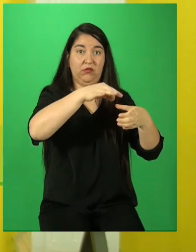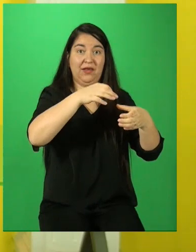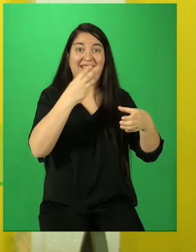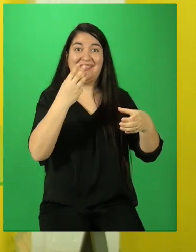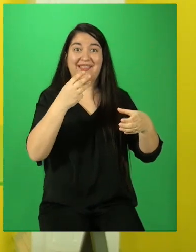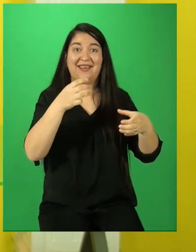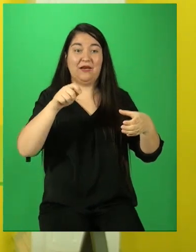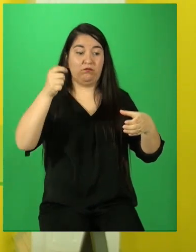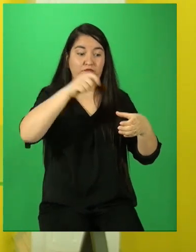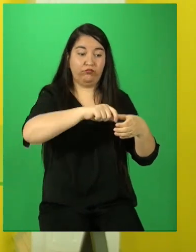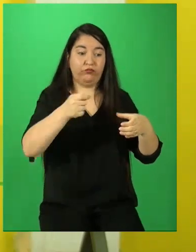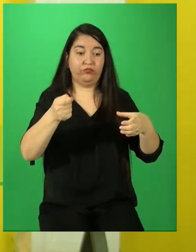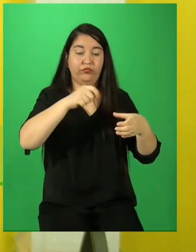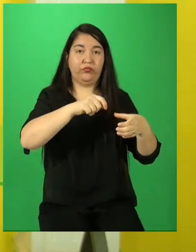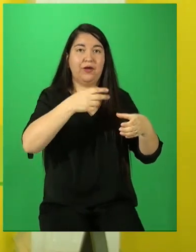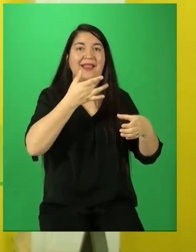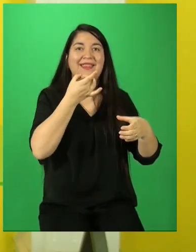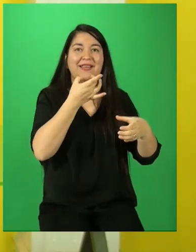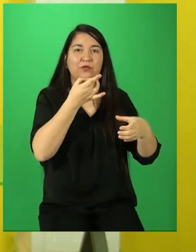revolver ese té va a estar